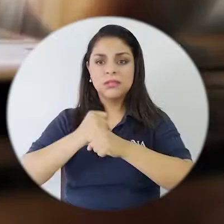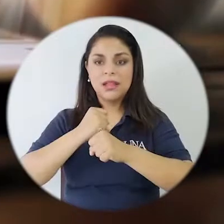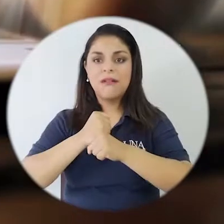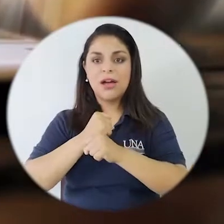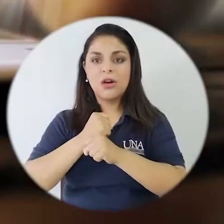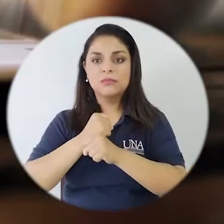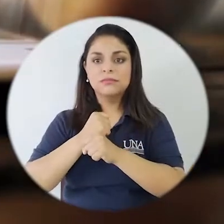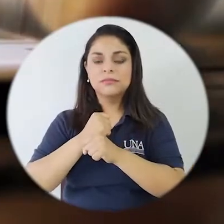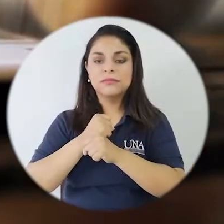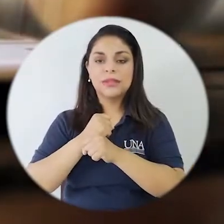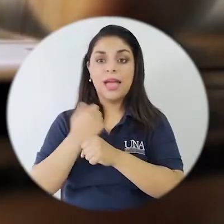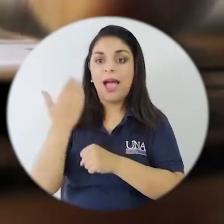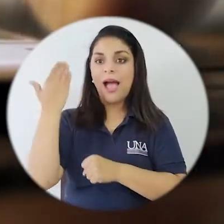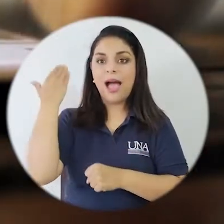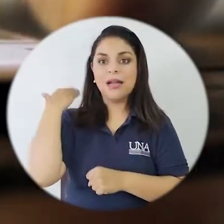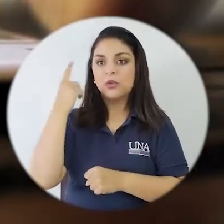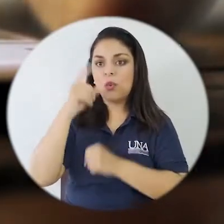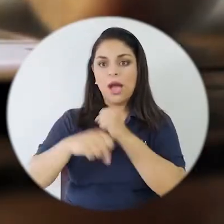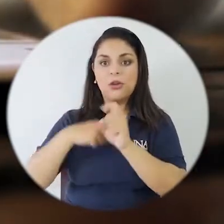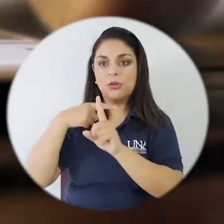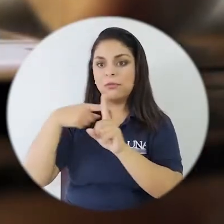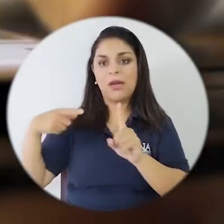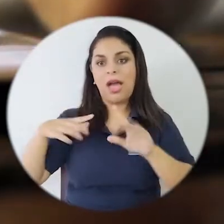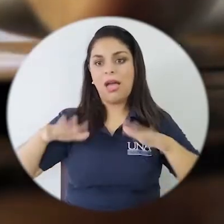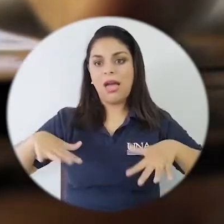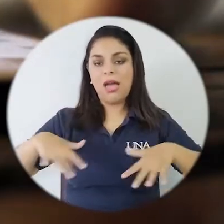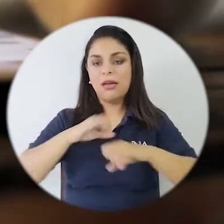que hasta hace año y medio no estaba acostumbrado,